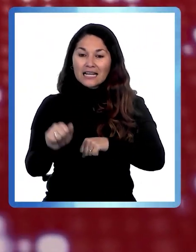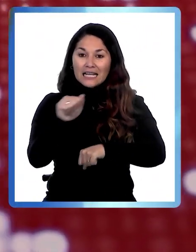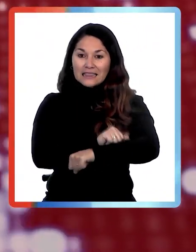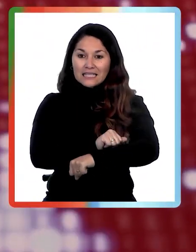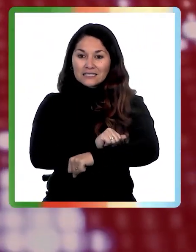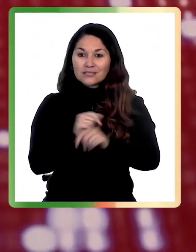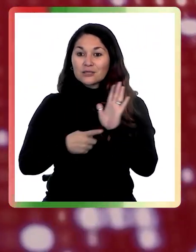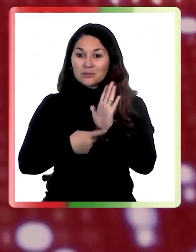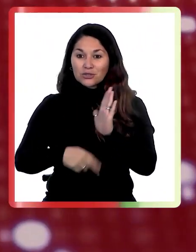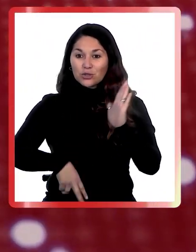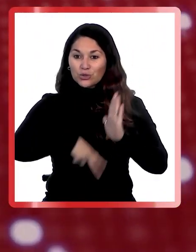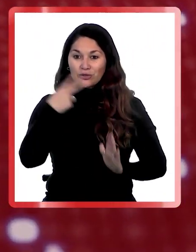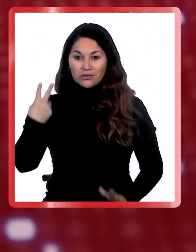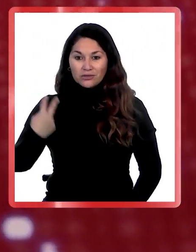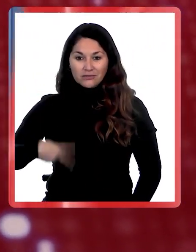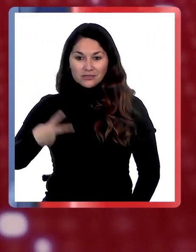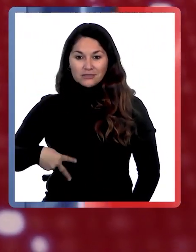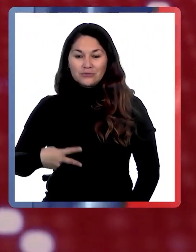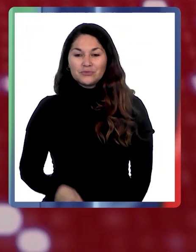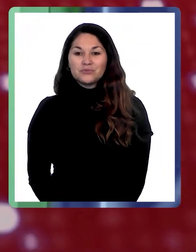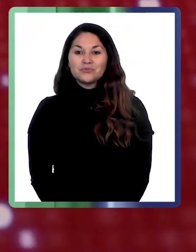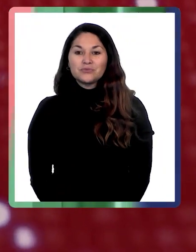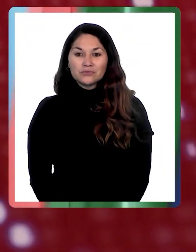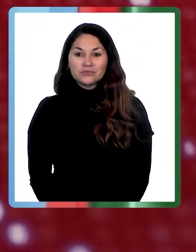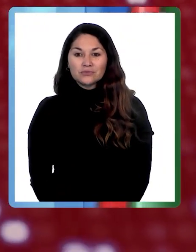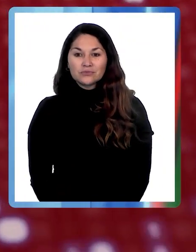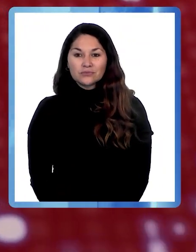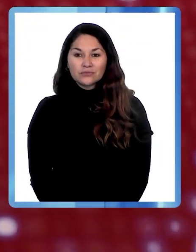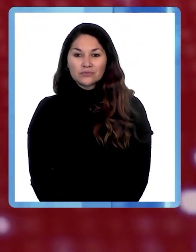aratel presentó portavoz